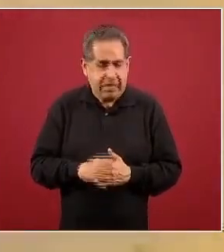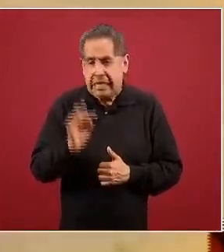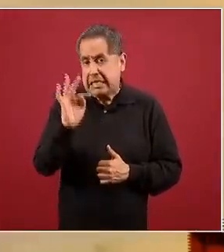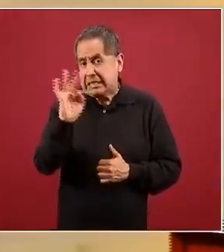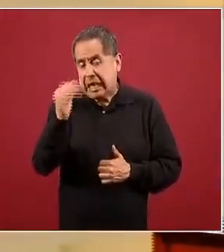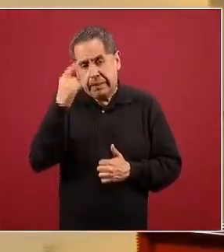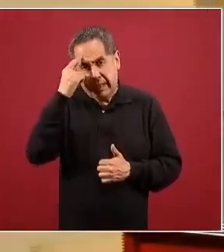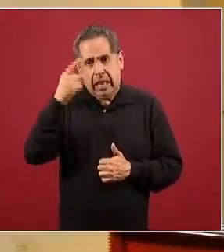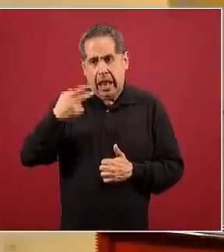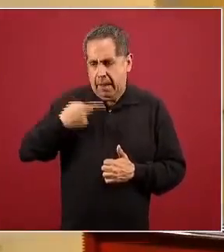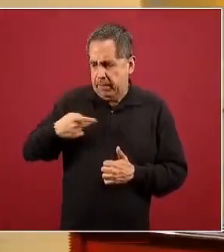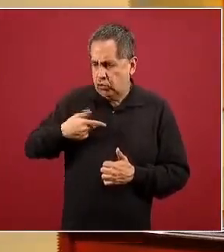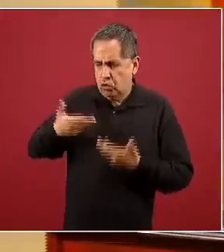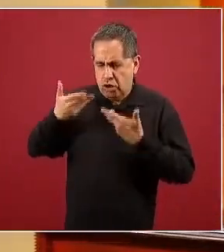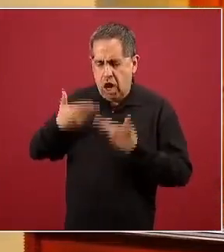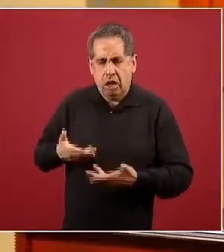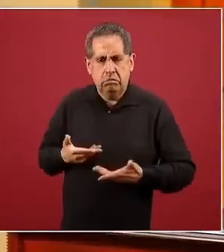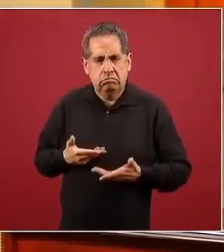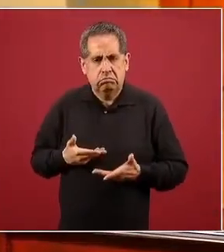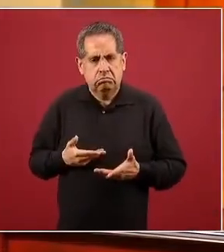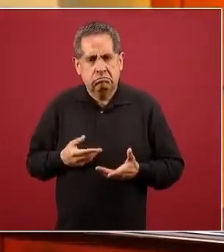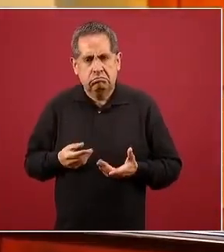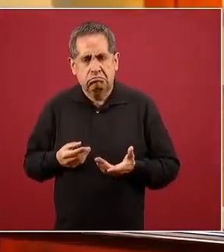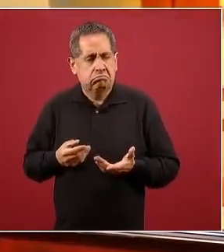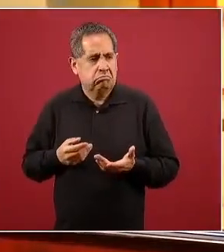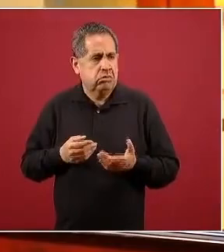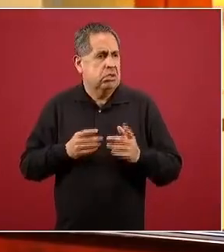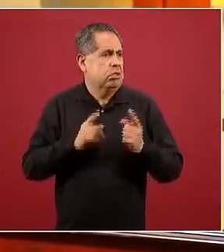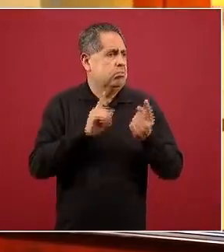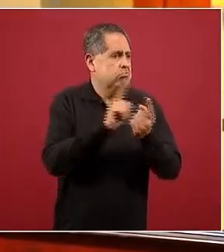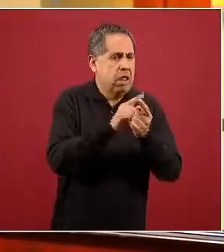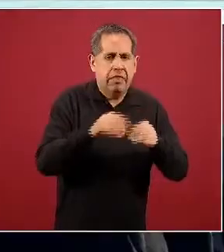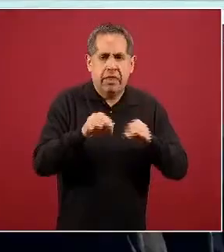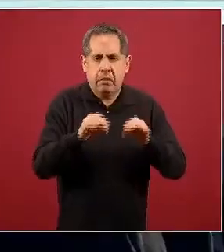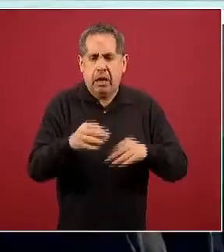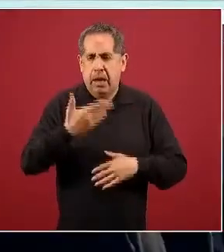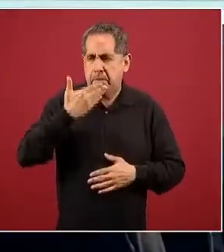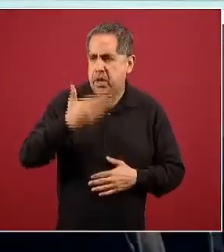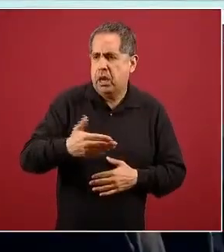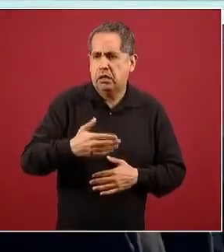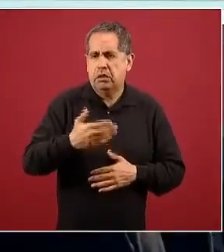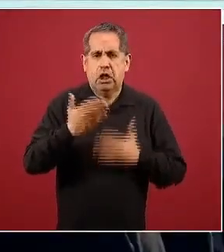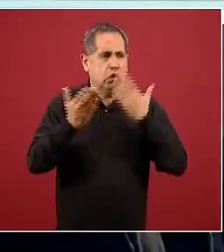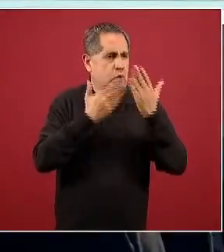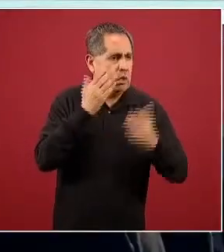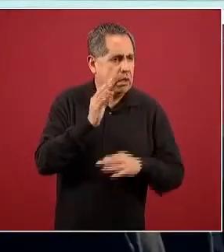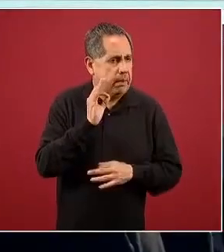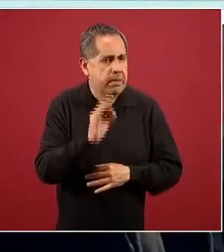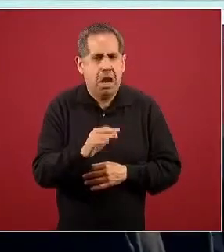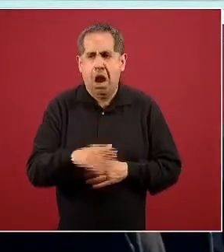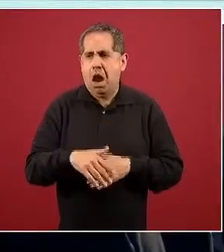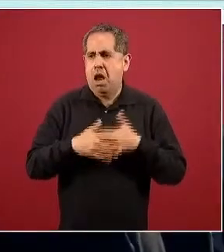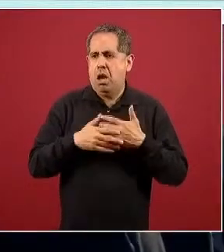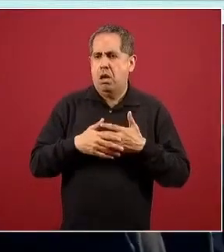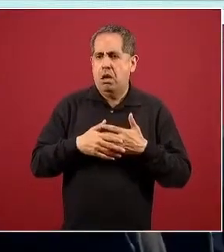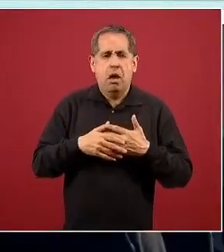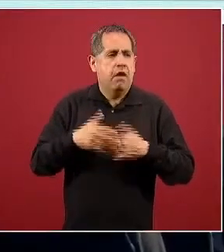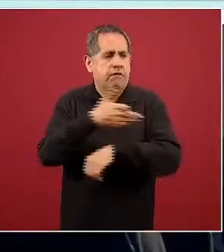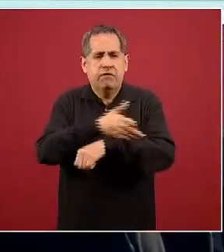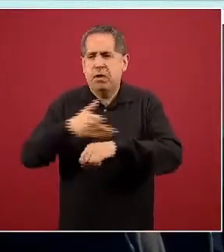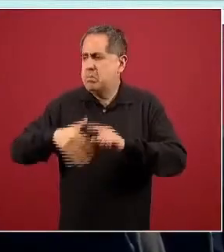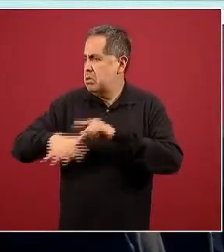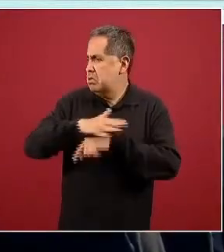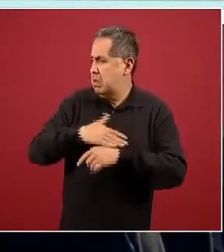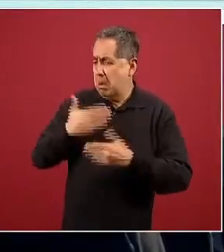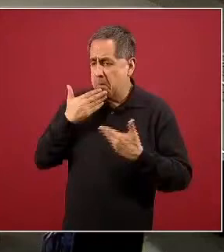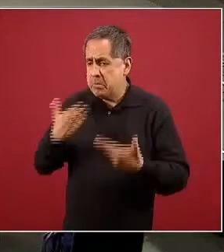una persona con adecuado desempeño laboral, académico, para tener una buena relación